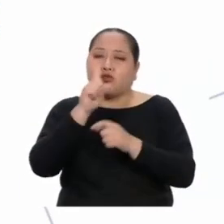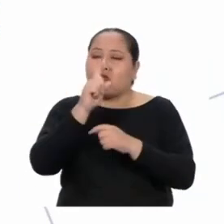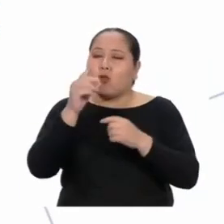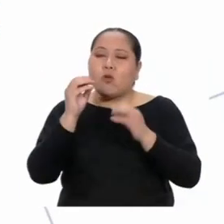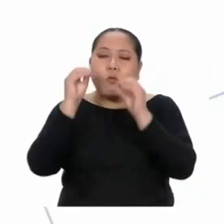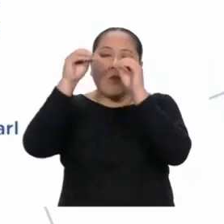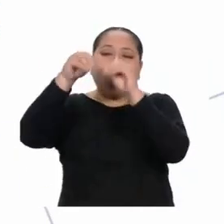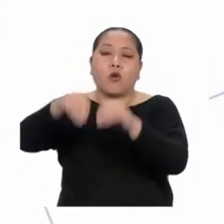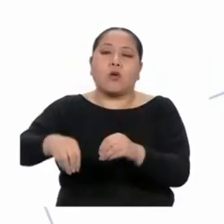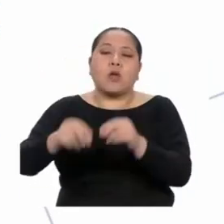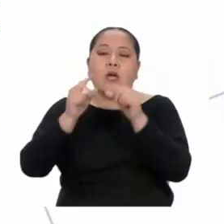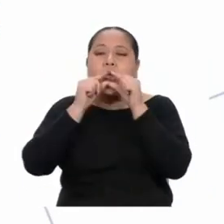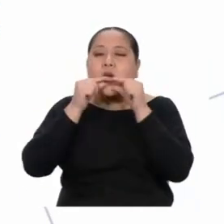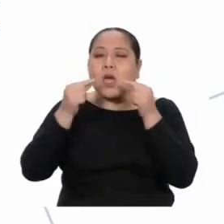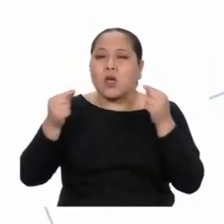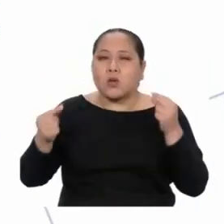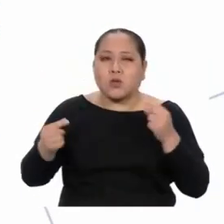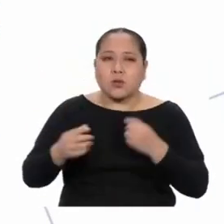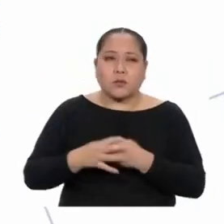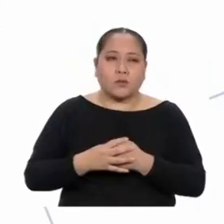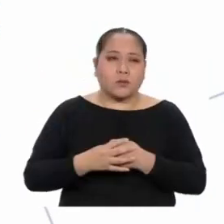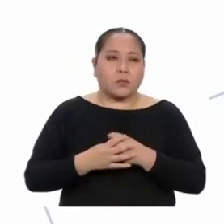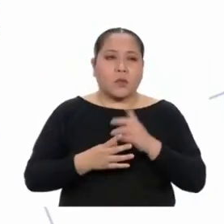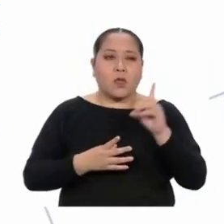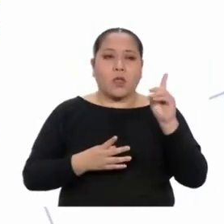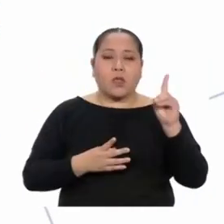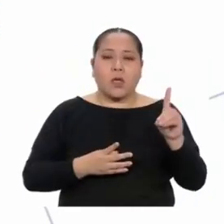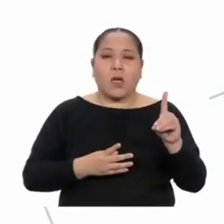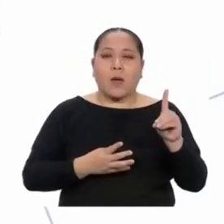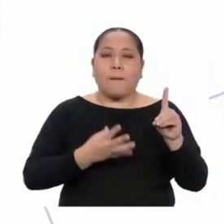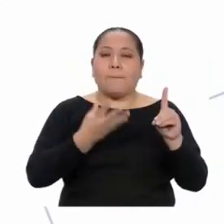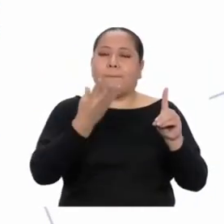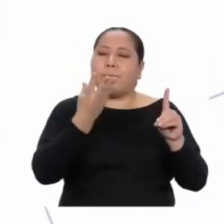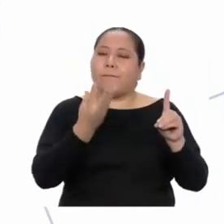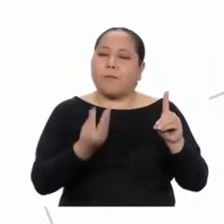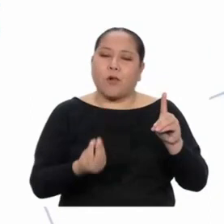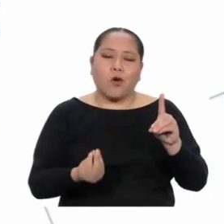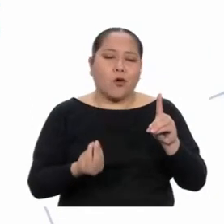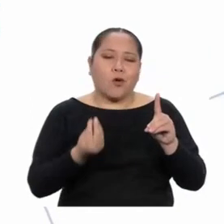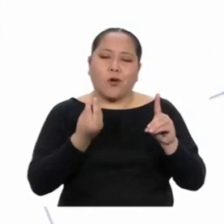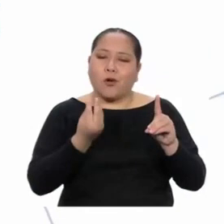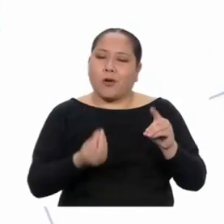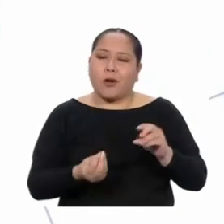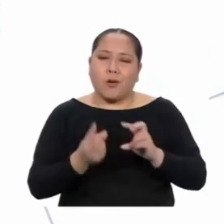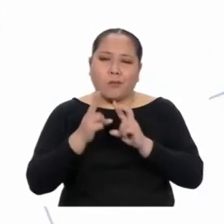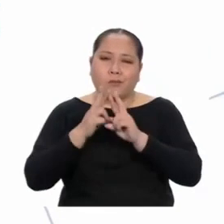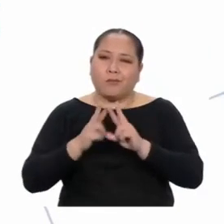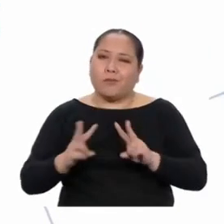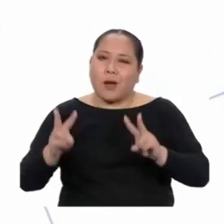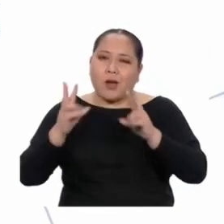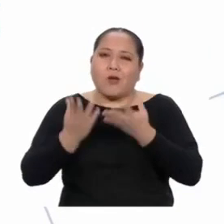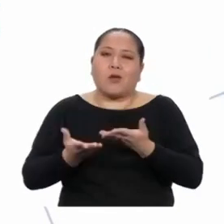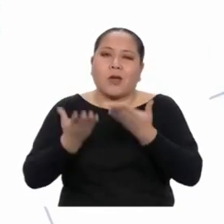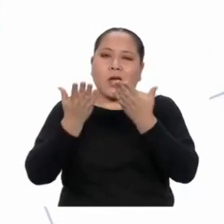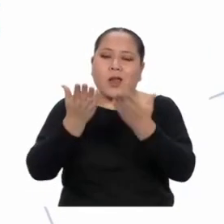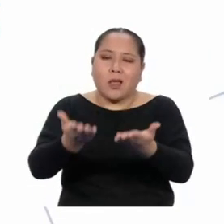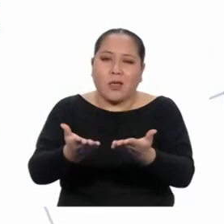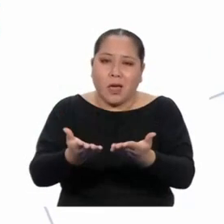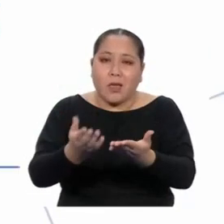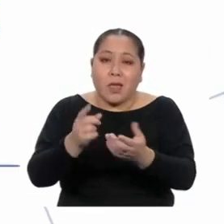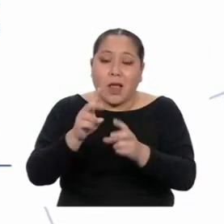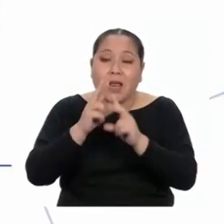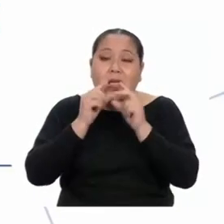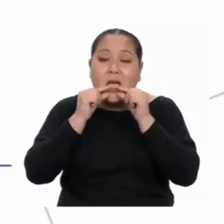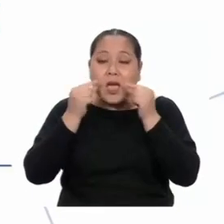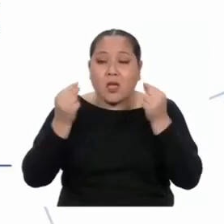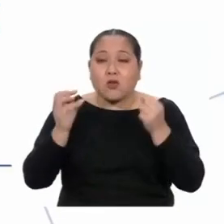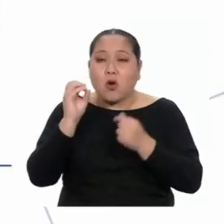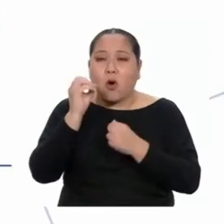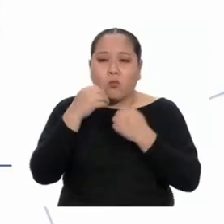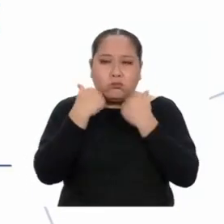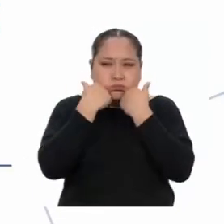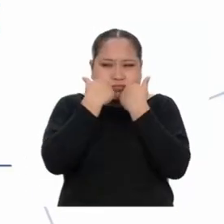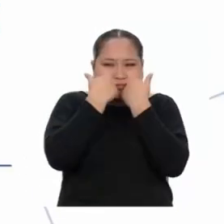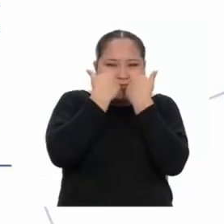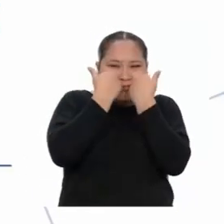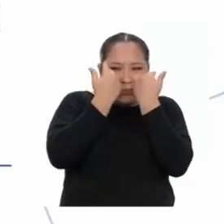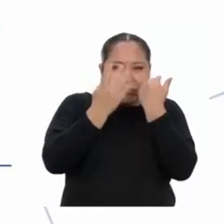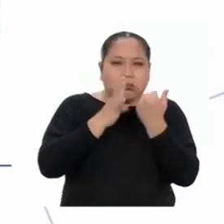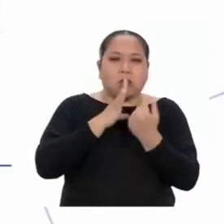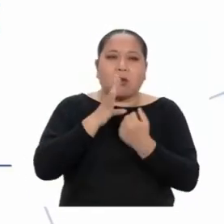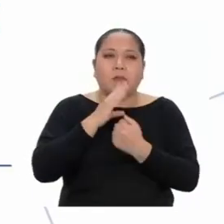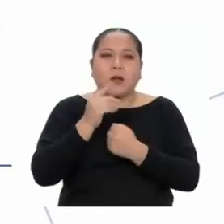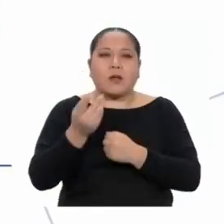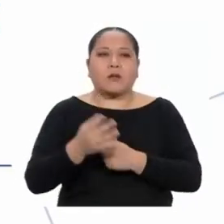quechua. D. La poca valoración del quechua o vergüenza de hablarlo. Y E. Otro